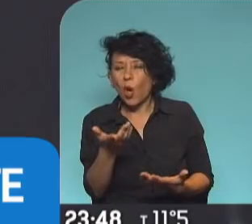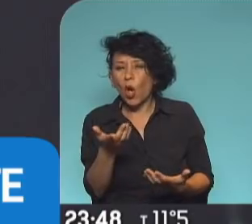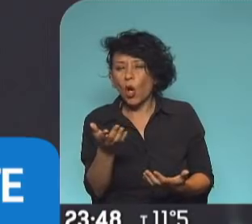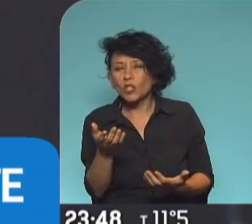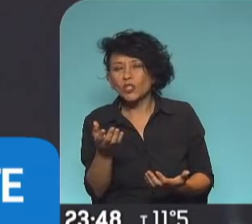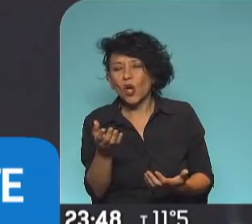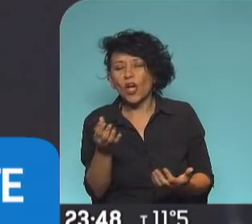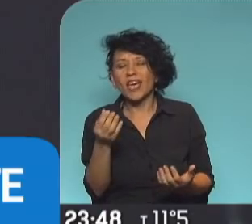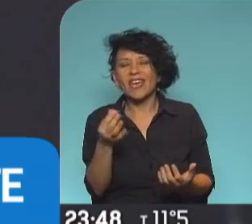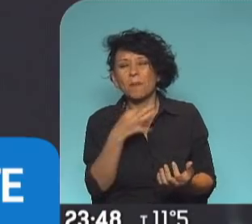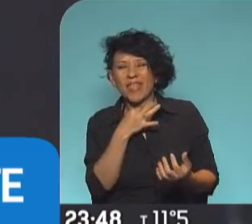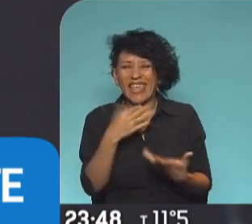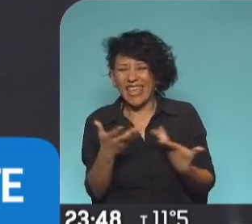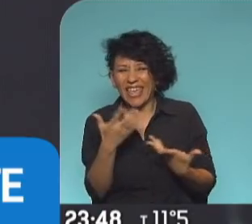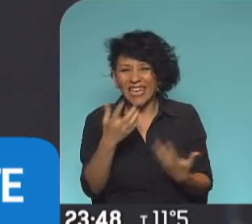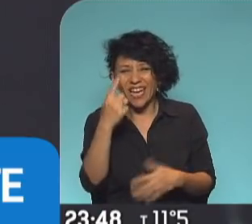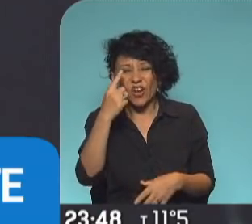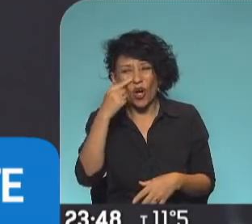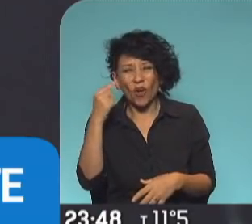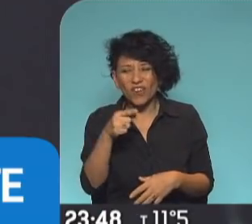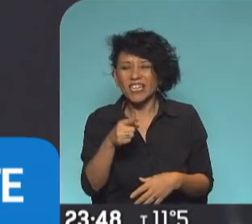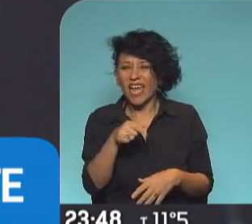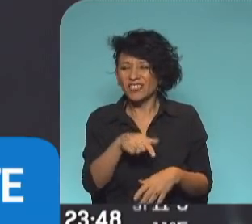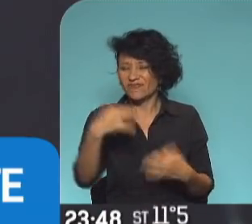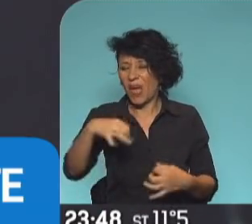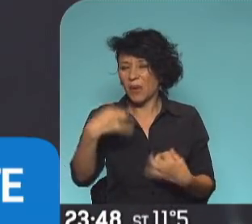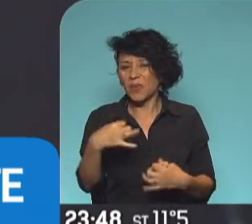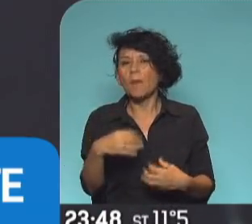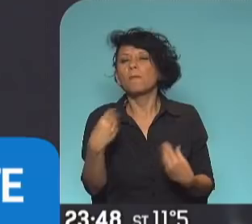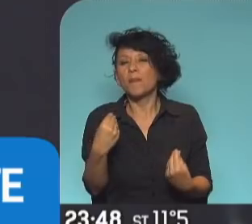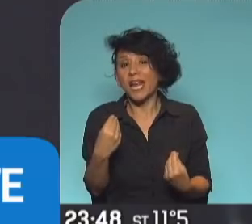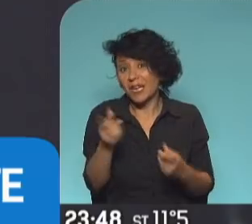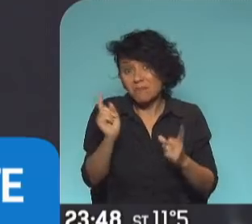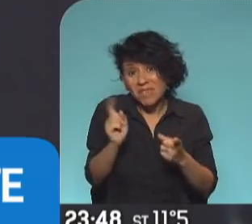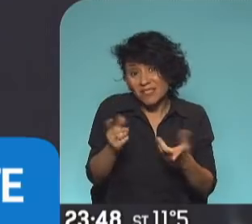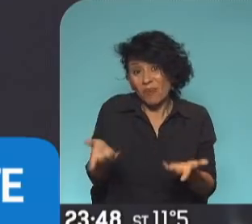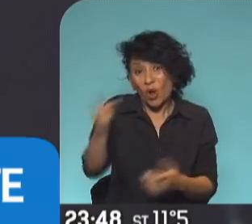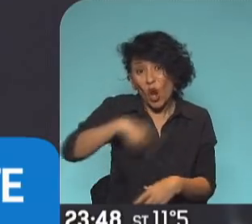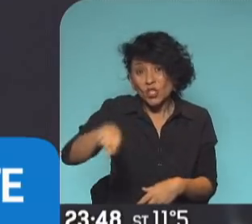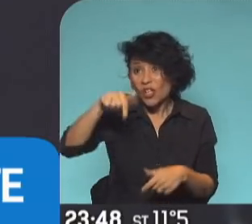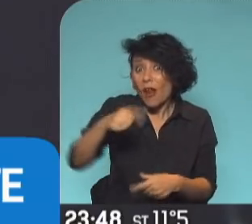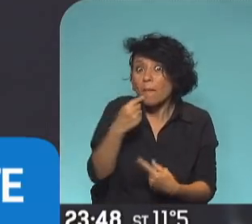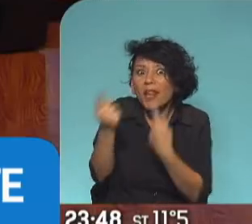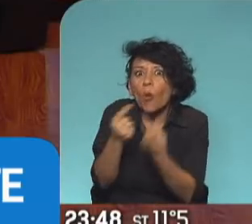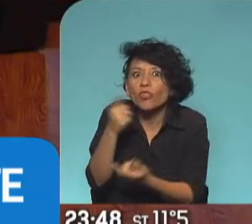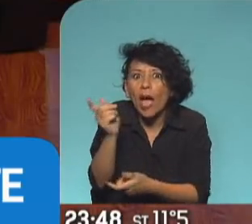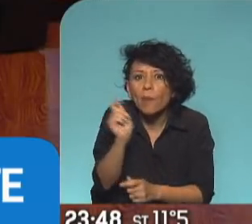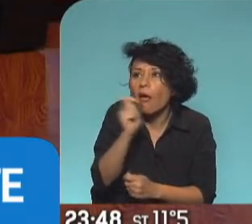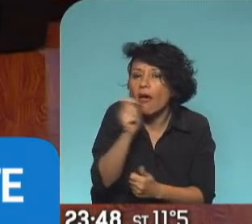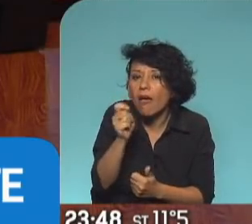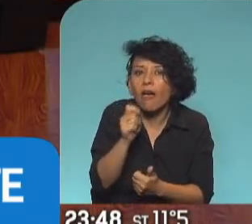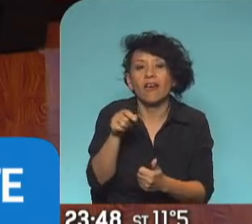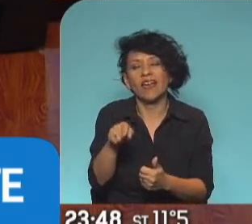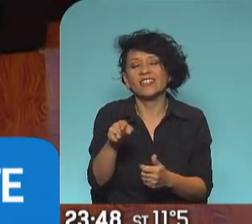de Alberto Fernández. Me parece que lo utilizó muy bien como para justamente esto, lo estamos levantando, ¿no? Esta es la parte mediática de